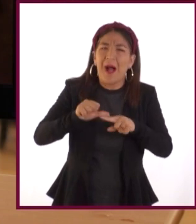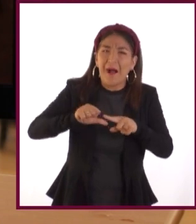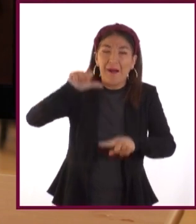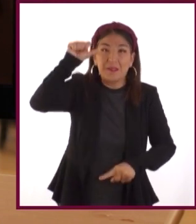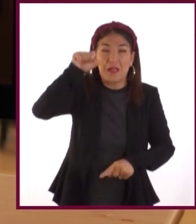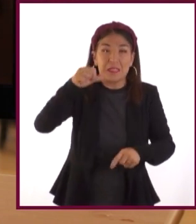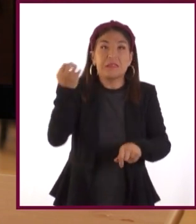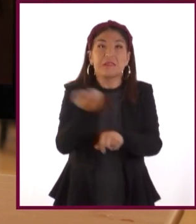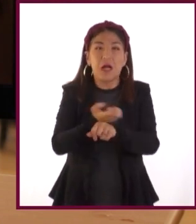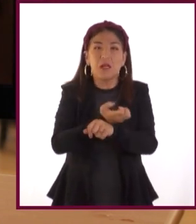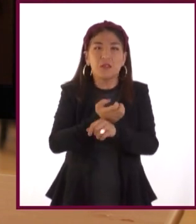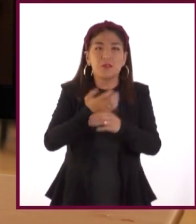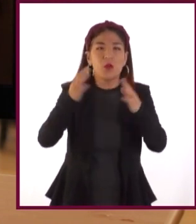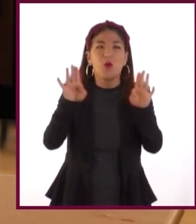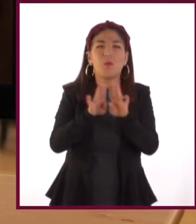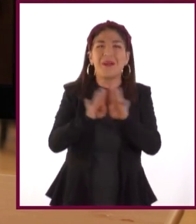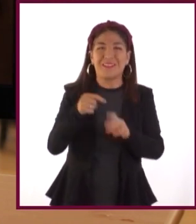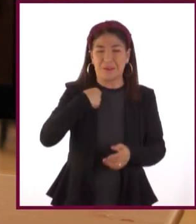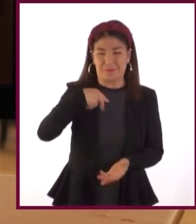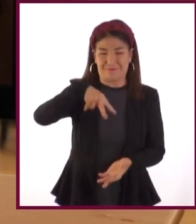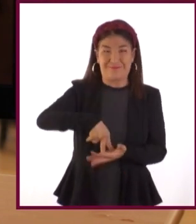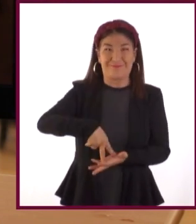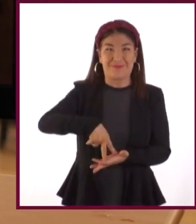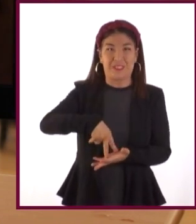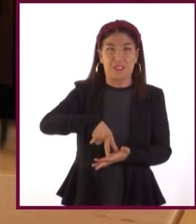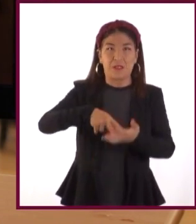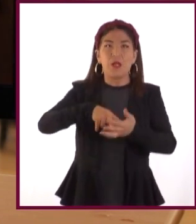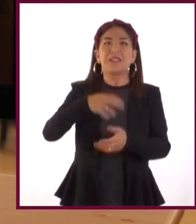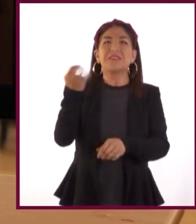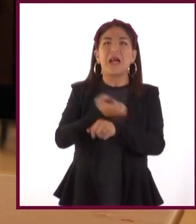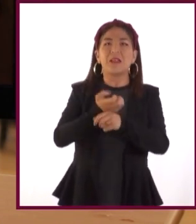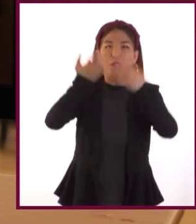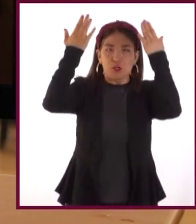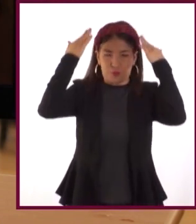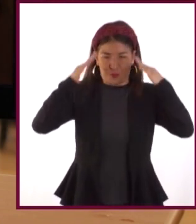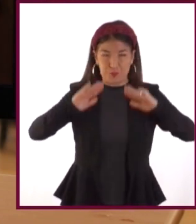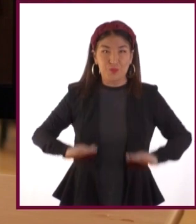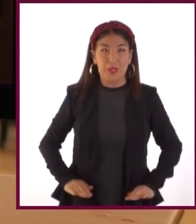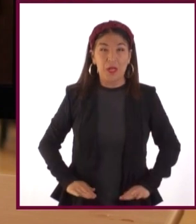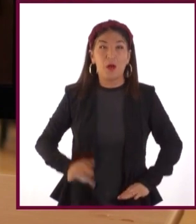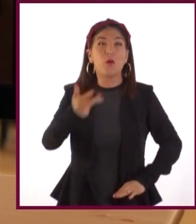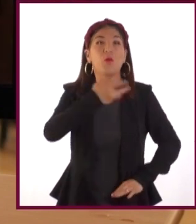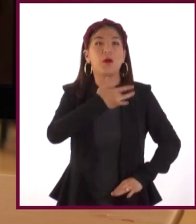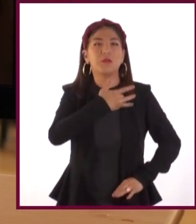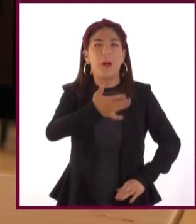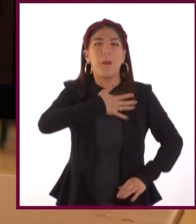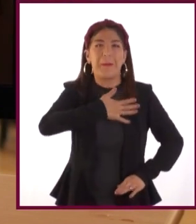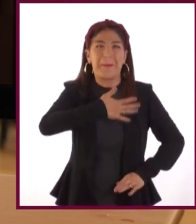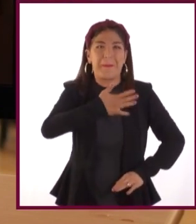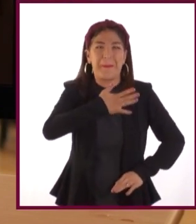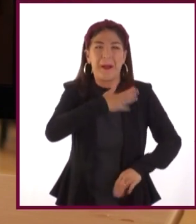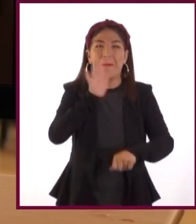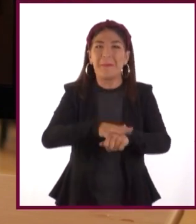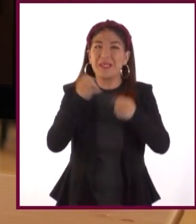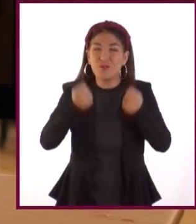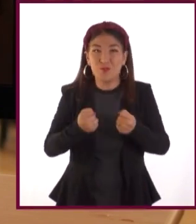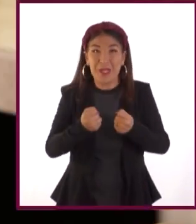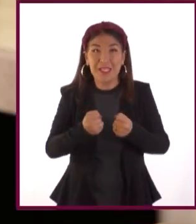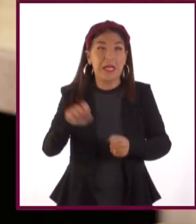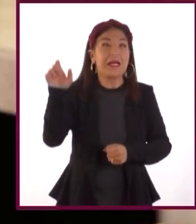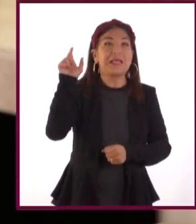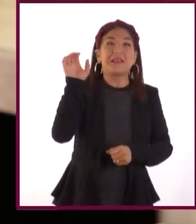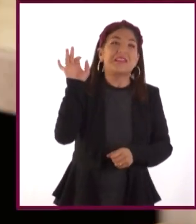una persona, si uno hace un cálculo en el cual se determina qué pasaría si yo me someto a